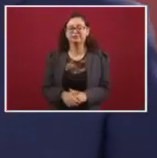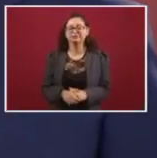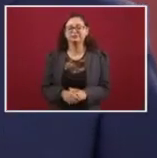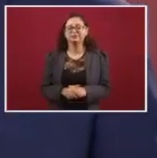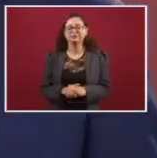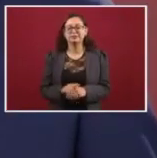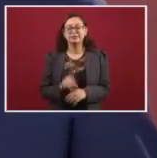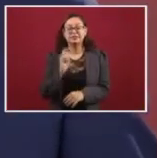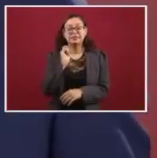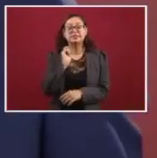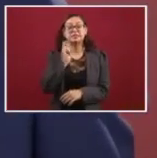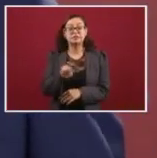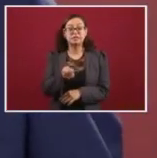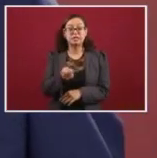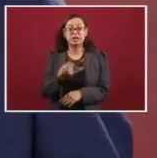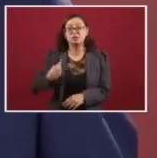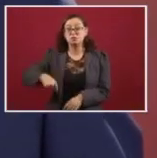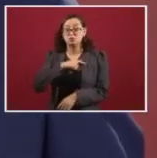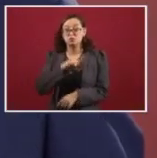lo que propusimos